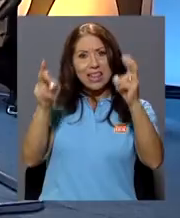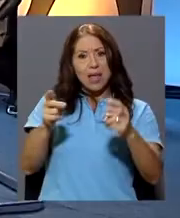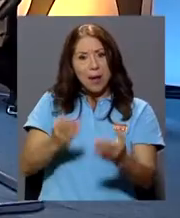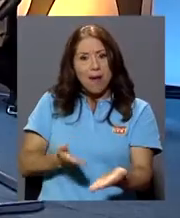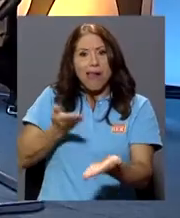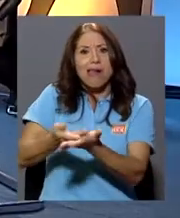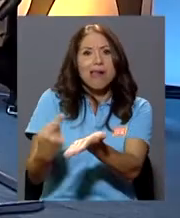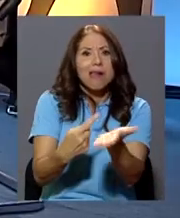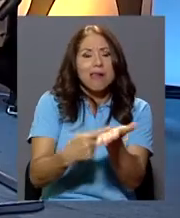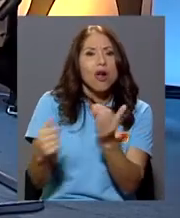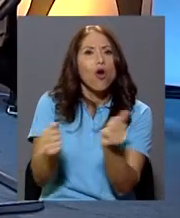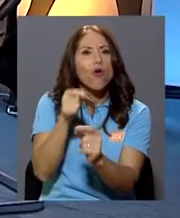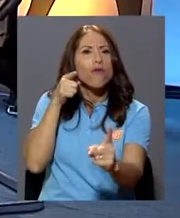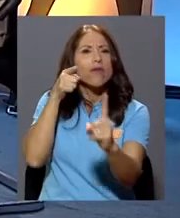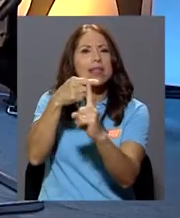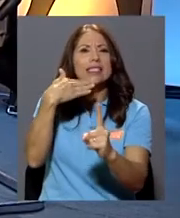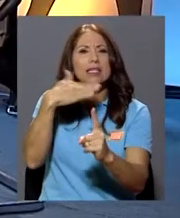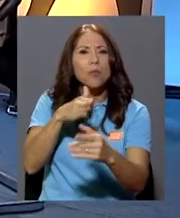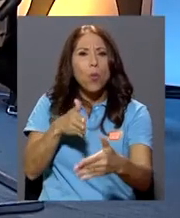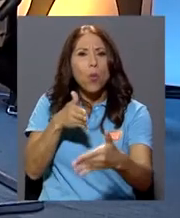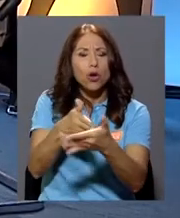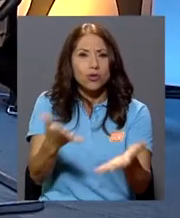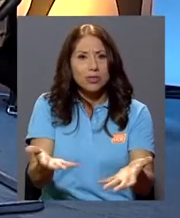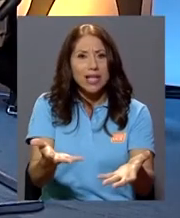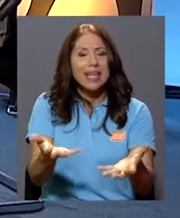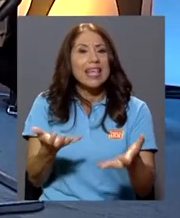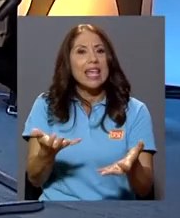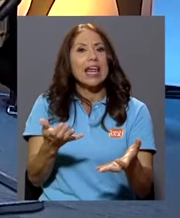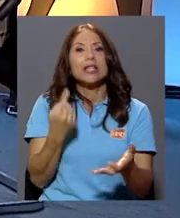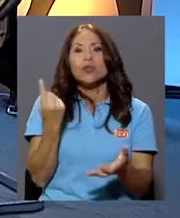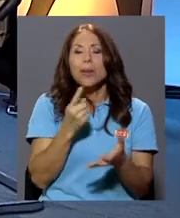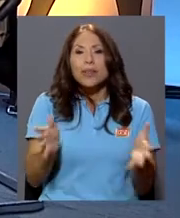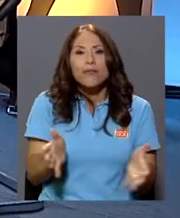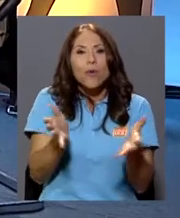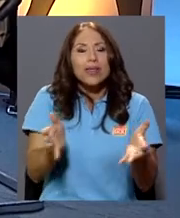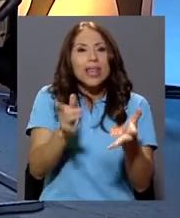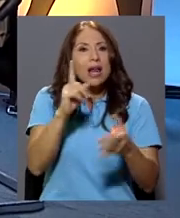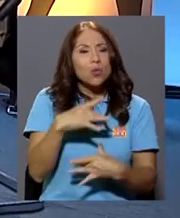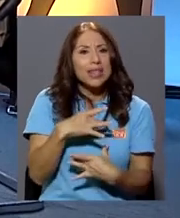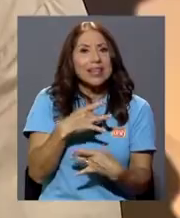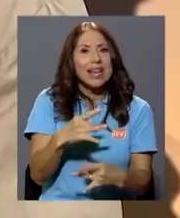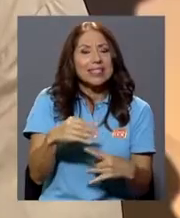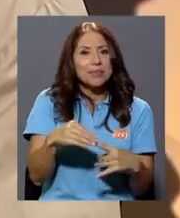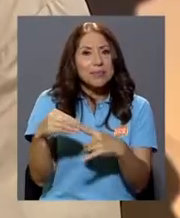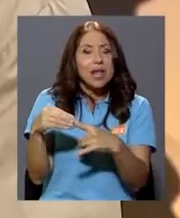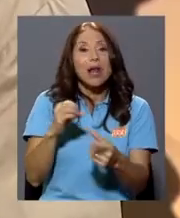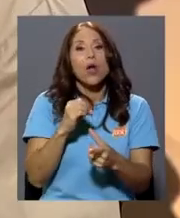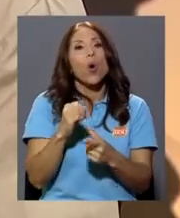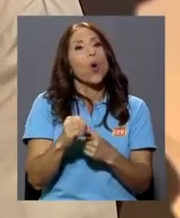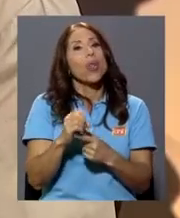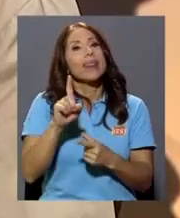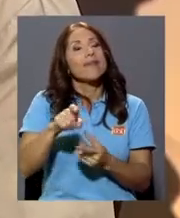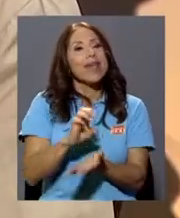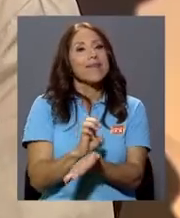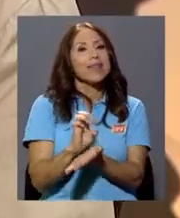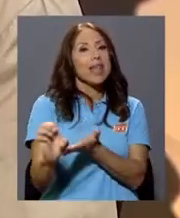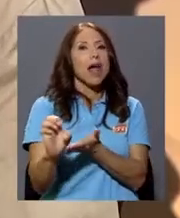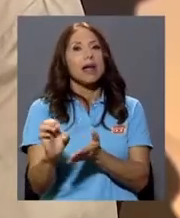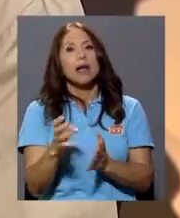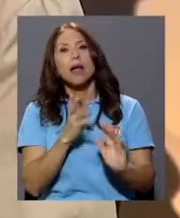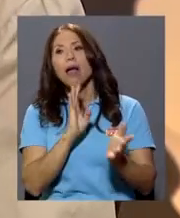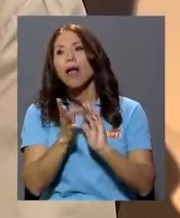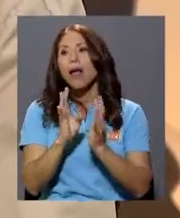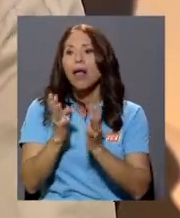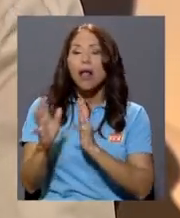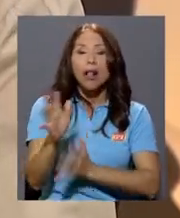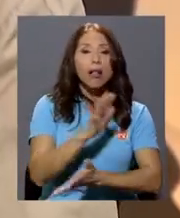con fines que lo que buscan es fomentar un determinado interés y evitar este tipo de discursos que lo que hacen es